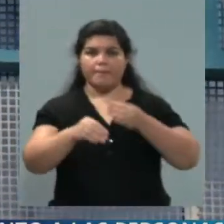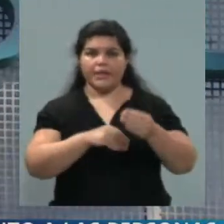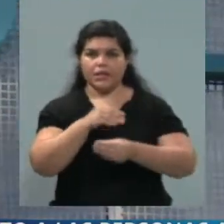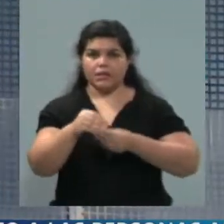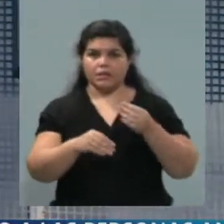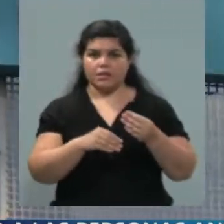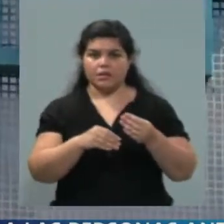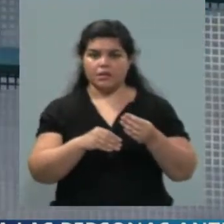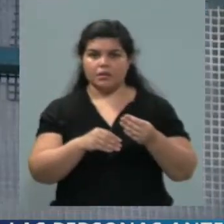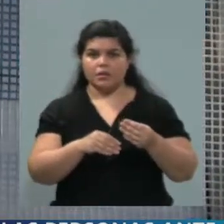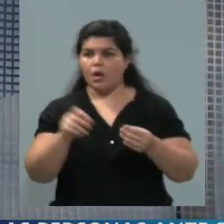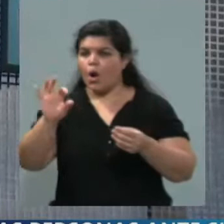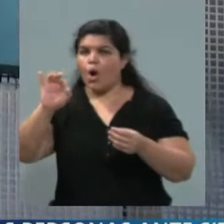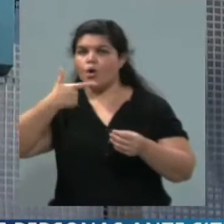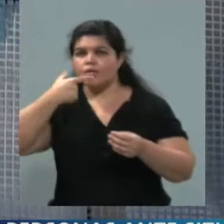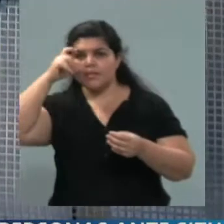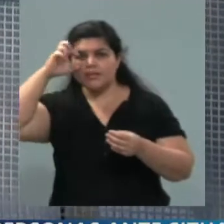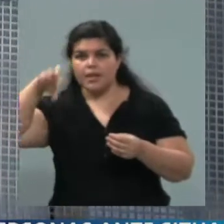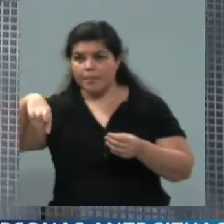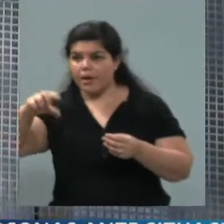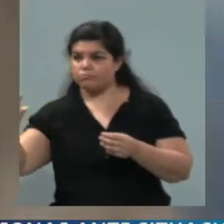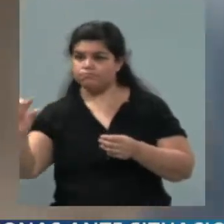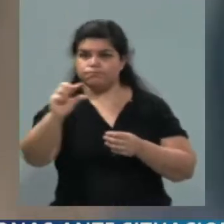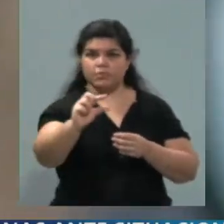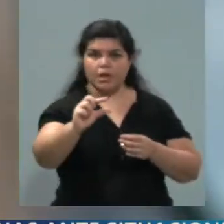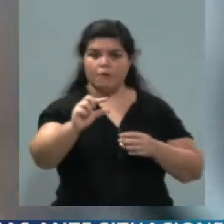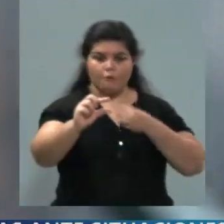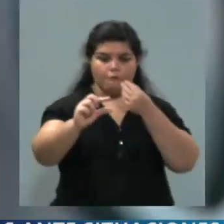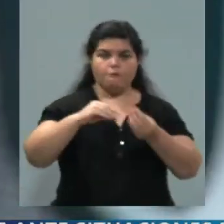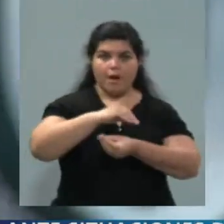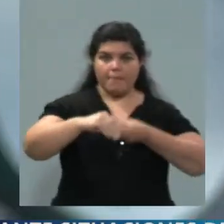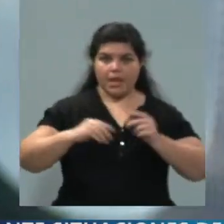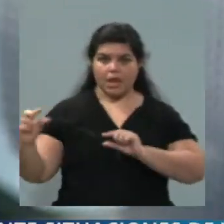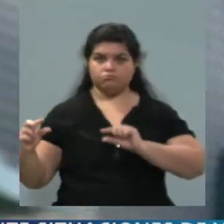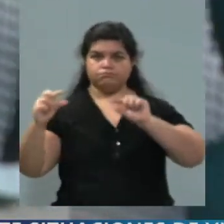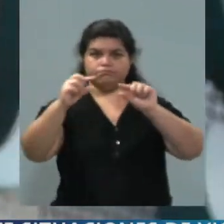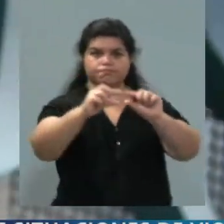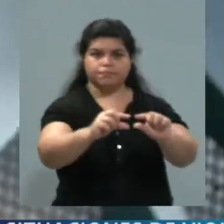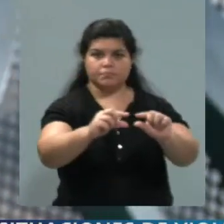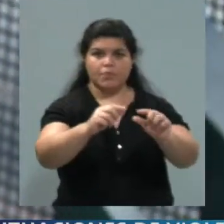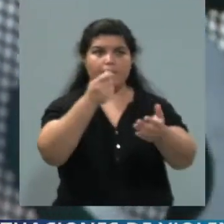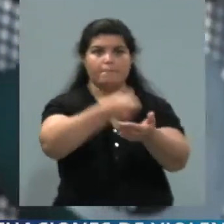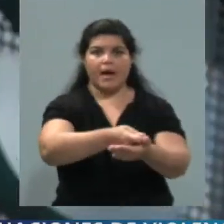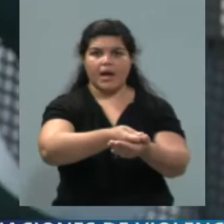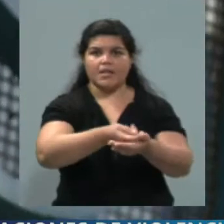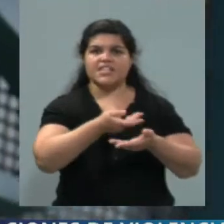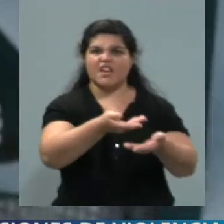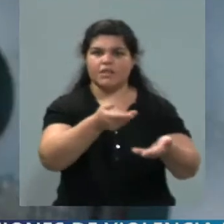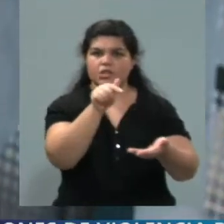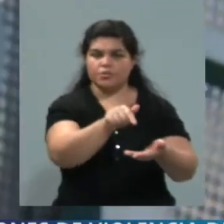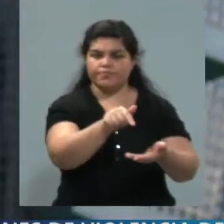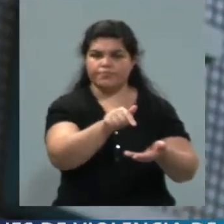muy significativos, porque ustedes piensen que para las personas con discapacidad, la atención terapéutica, la rehabilitación,